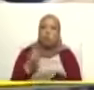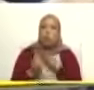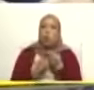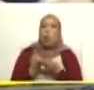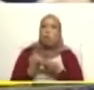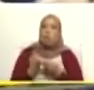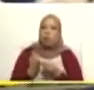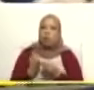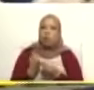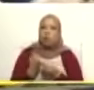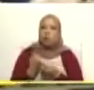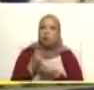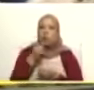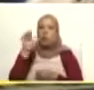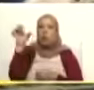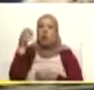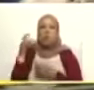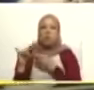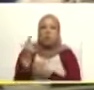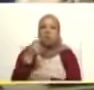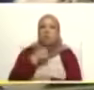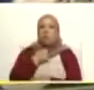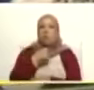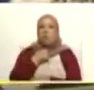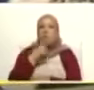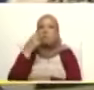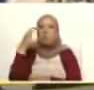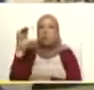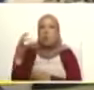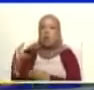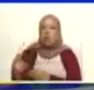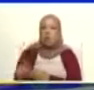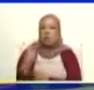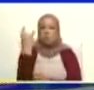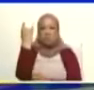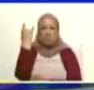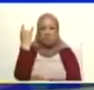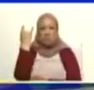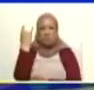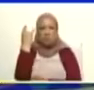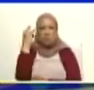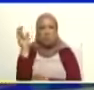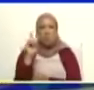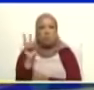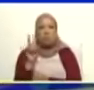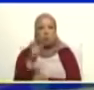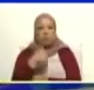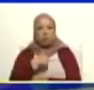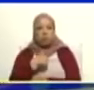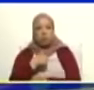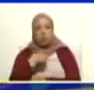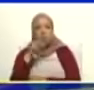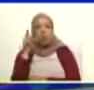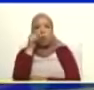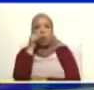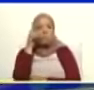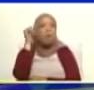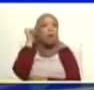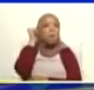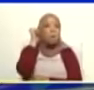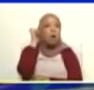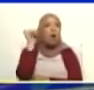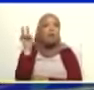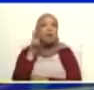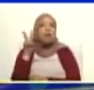eso? ¡Patria! ¡Traición! Que un venezolano diga, o una venezolana, que